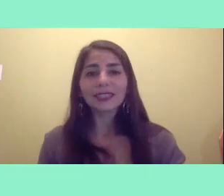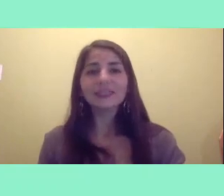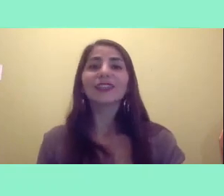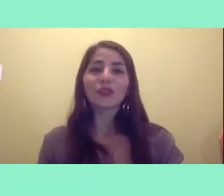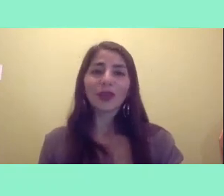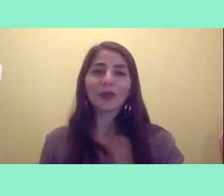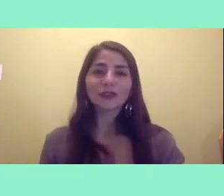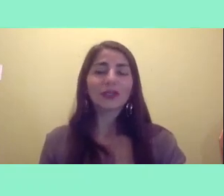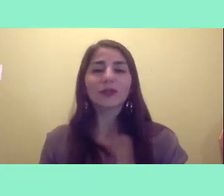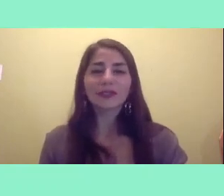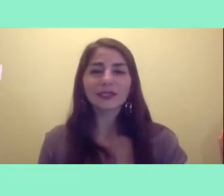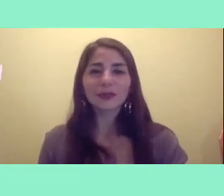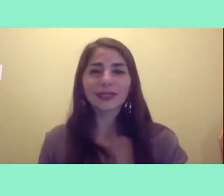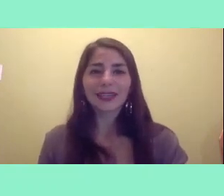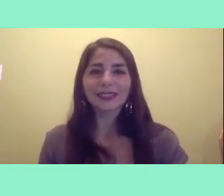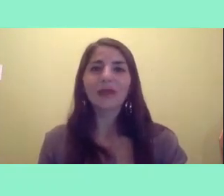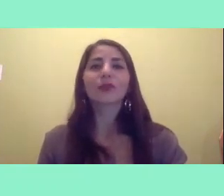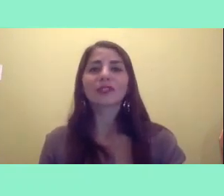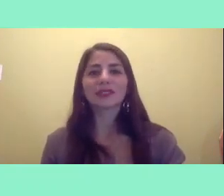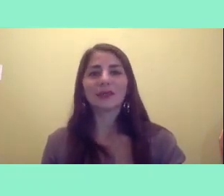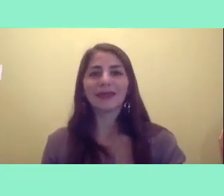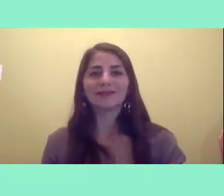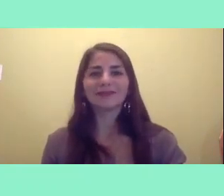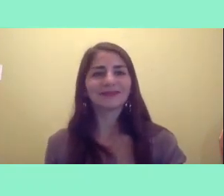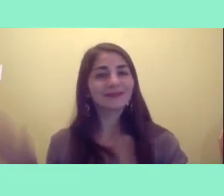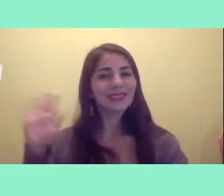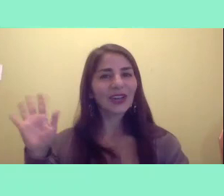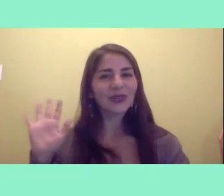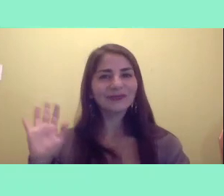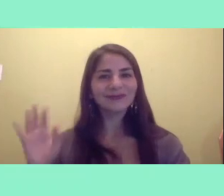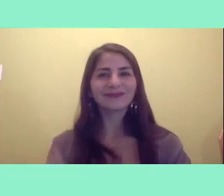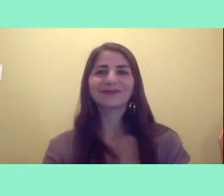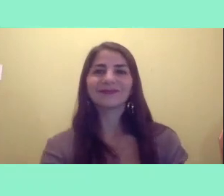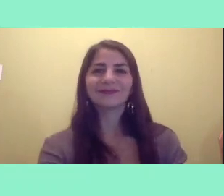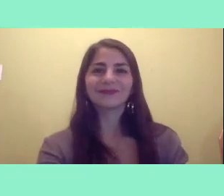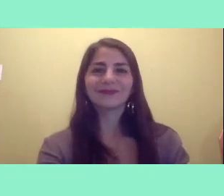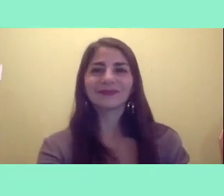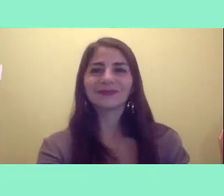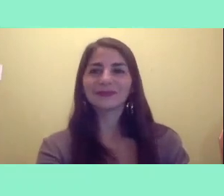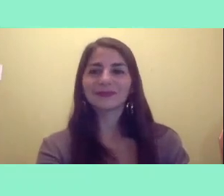Muchas gracias y nos vemos en nuestra segunda clase la próxima semana. Chao.